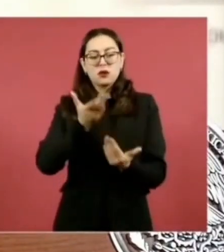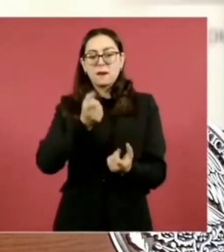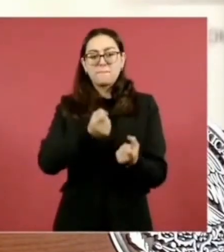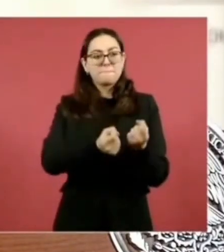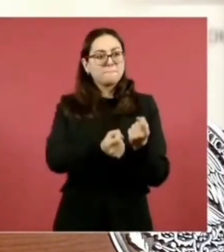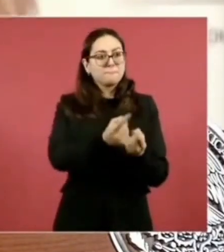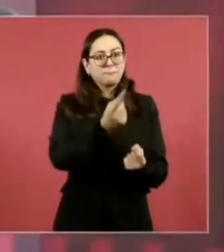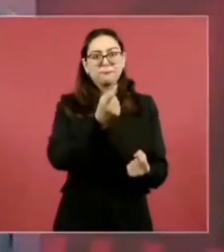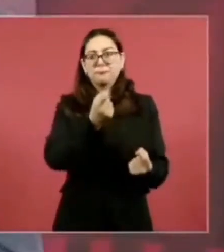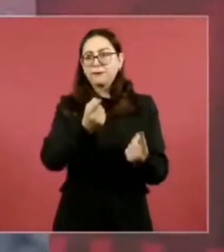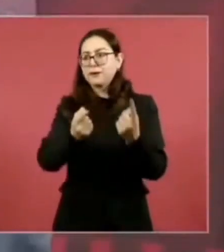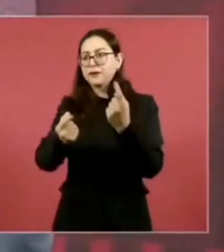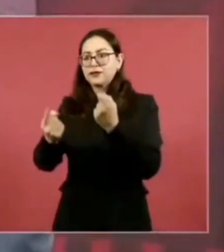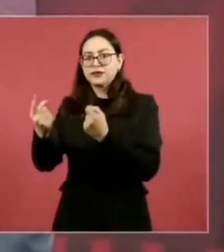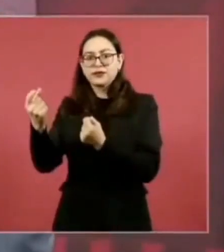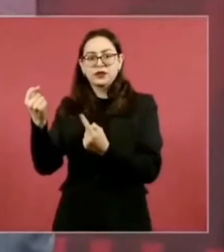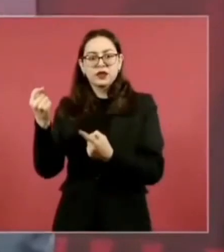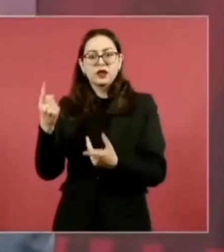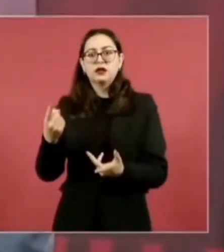en Culiacán,